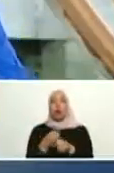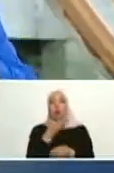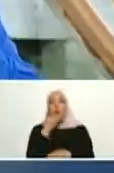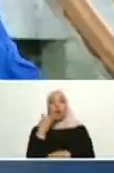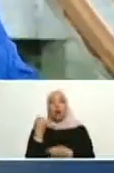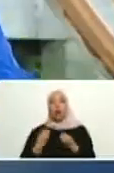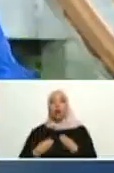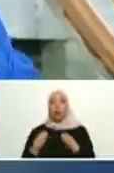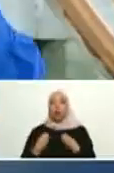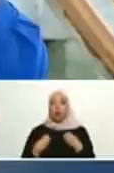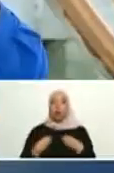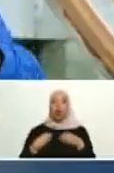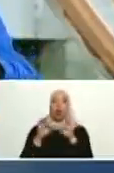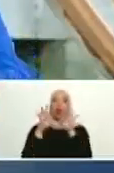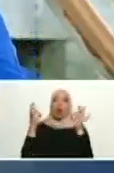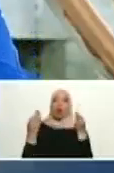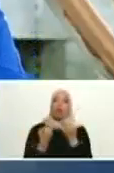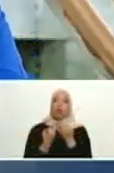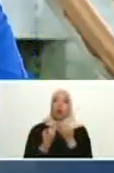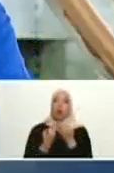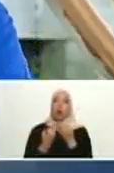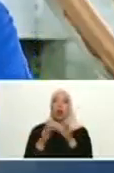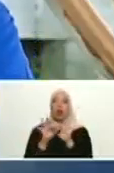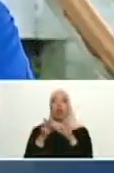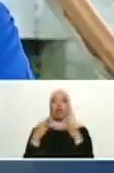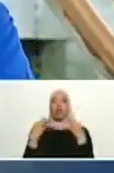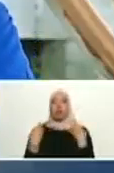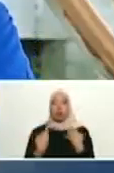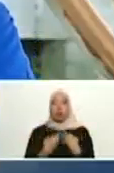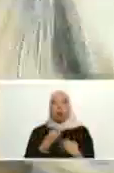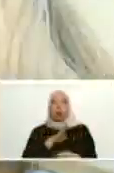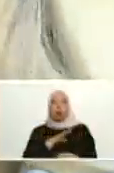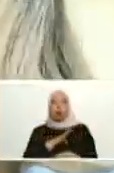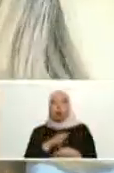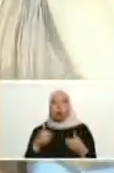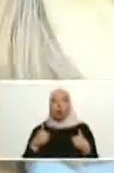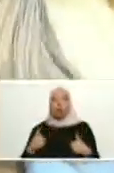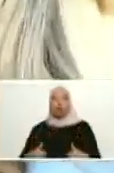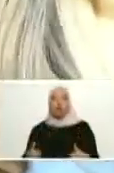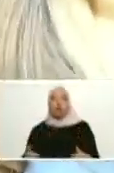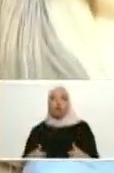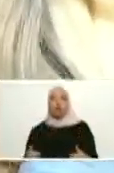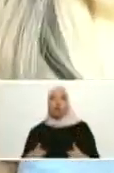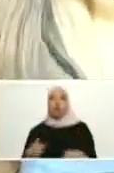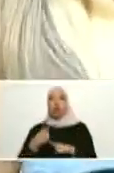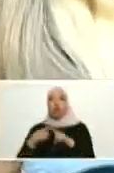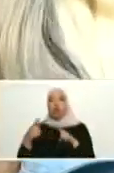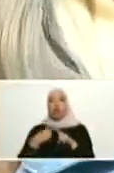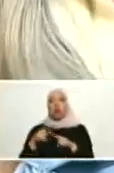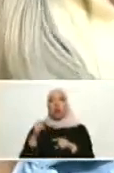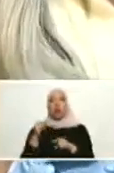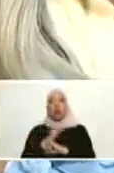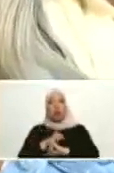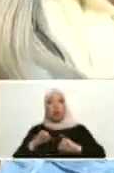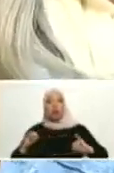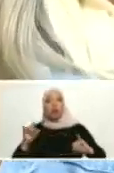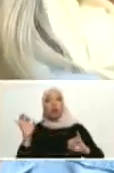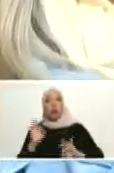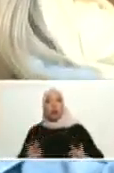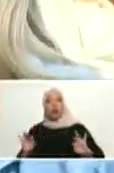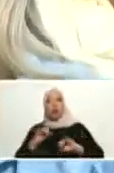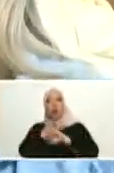y darle a la familia lo que merece la familia? Con su propio esfuerzo, sin depender de nadie. ¡Qué